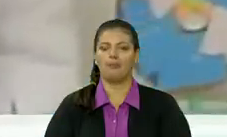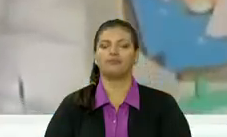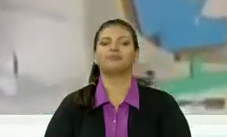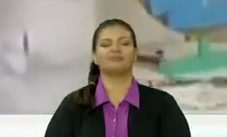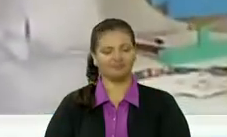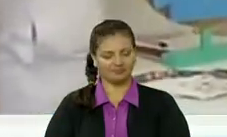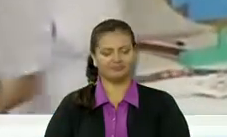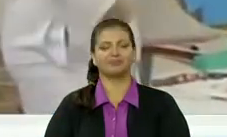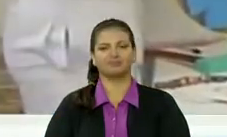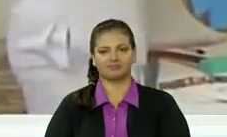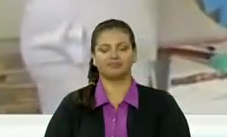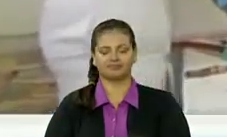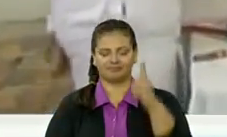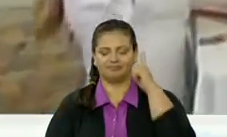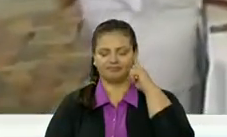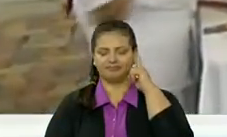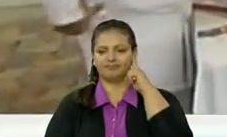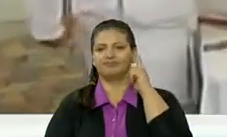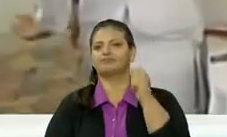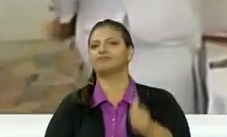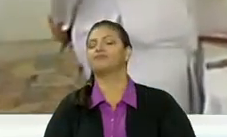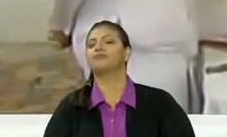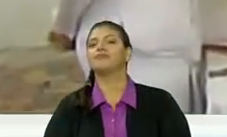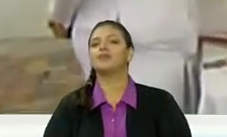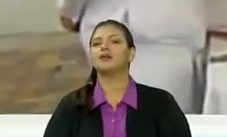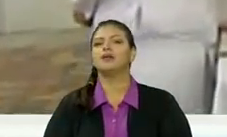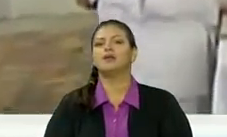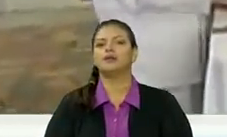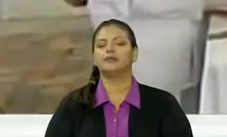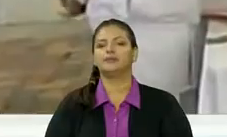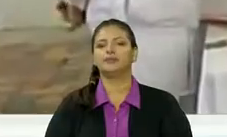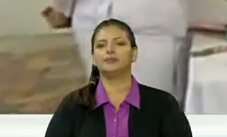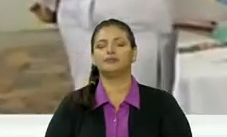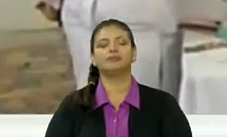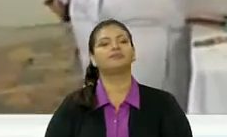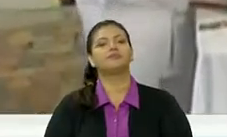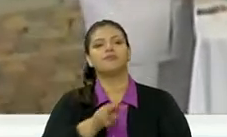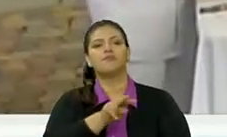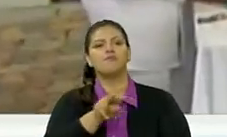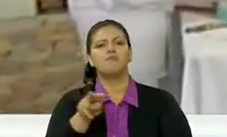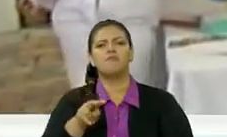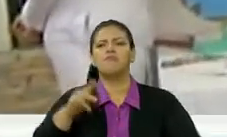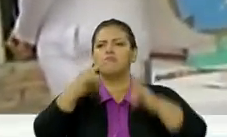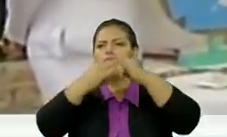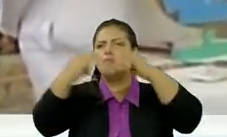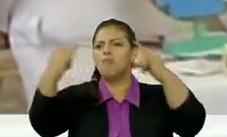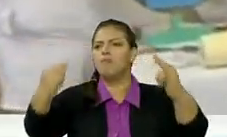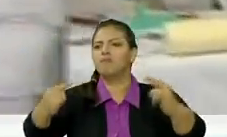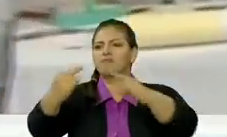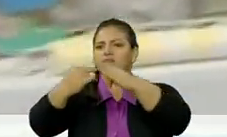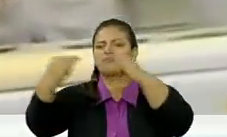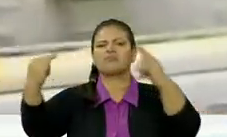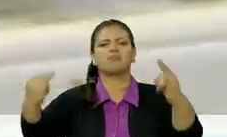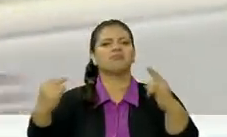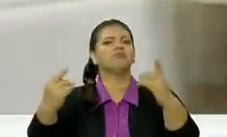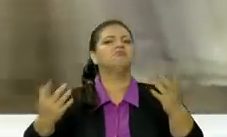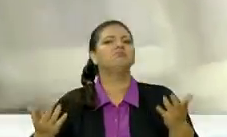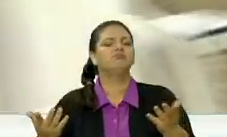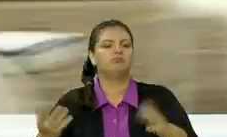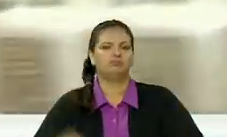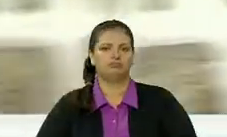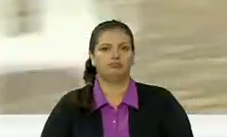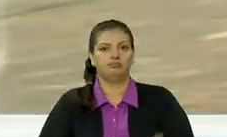tienen familiares que tienen este problema de adicción o de consumo de cigarrillos y tienen problemas